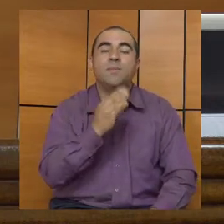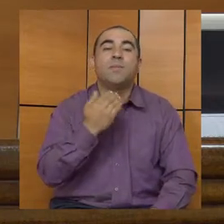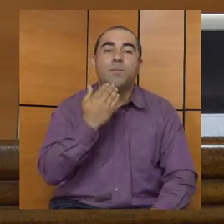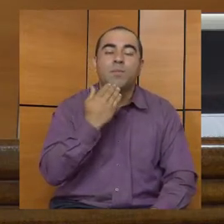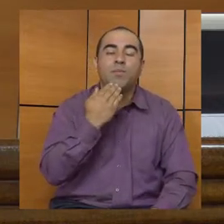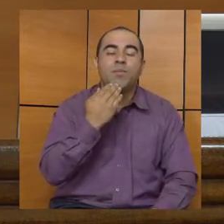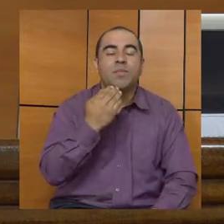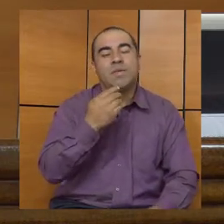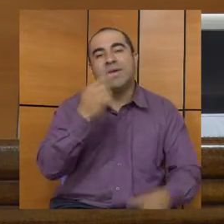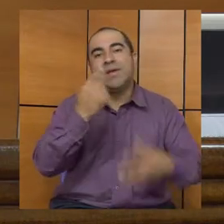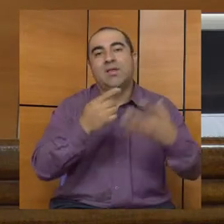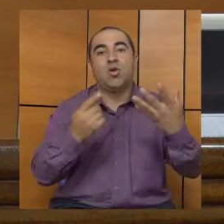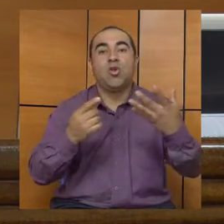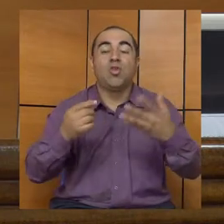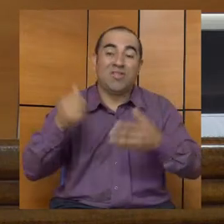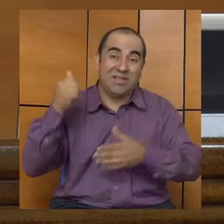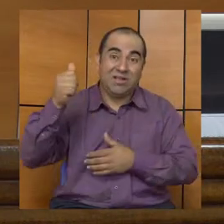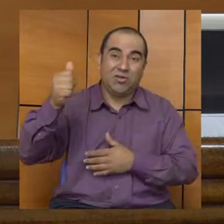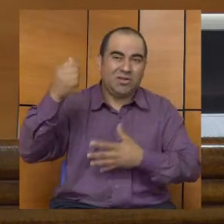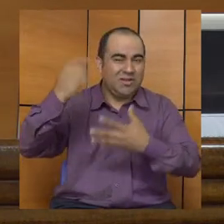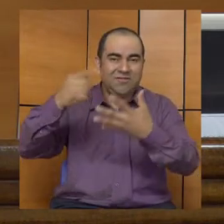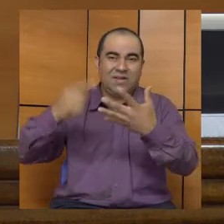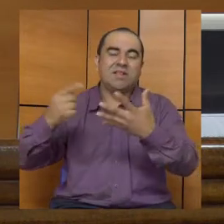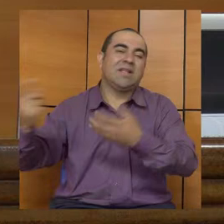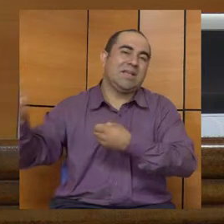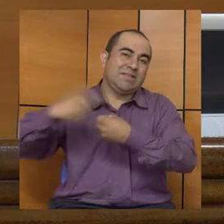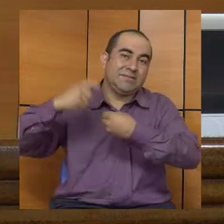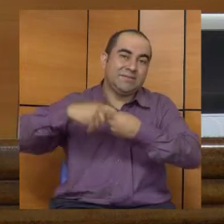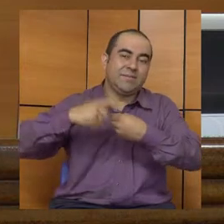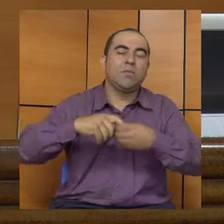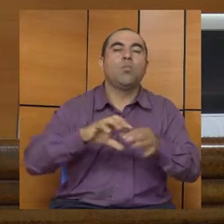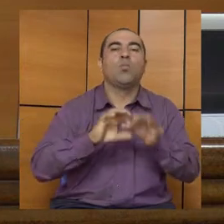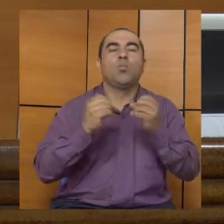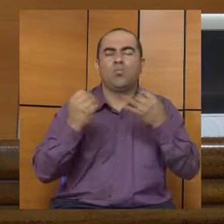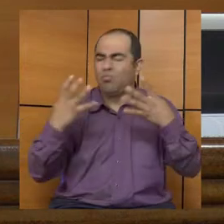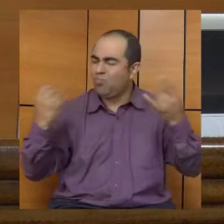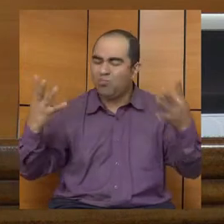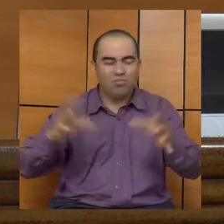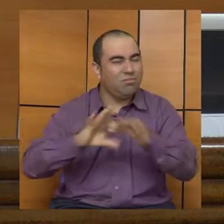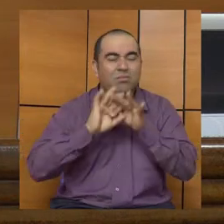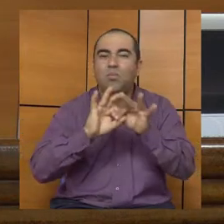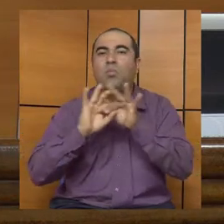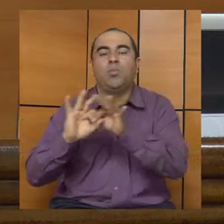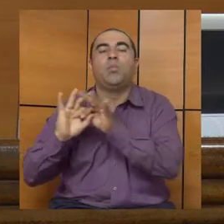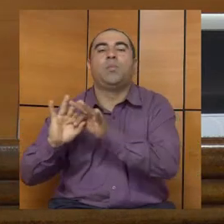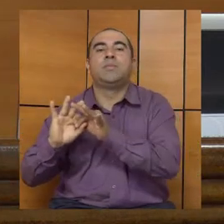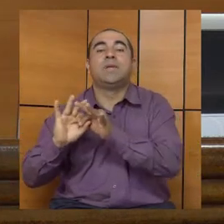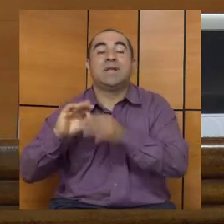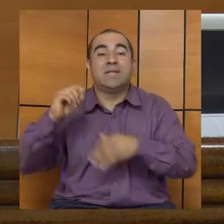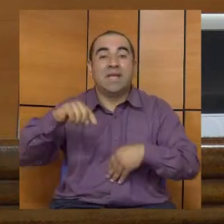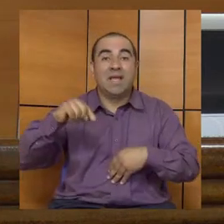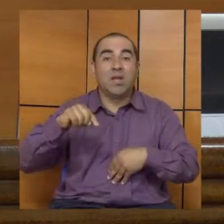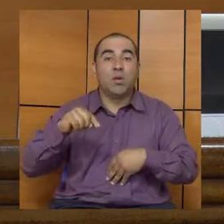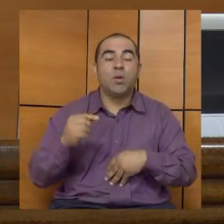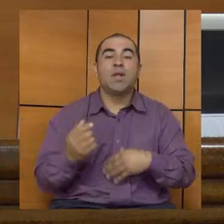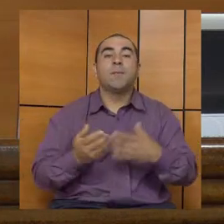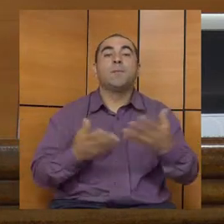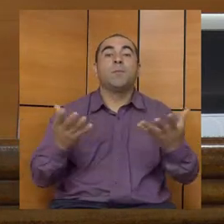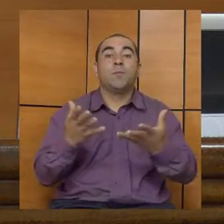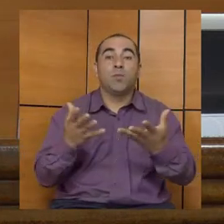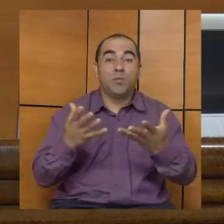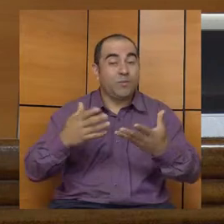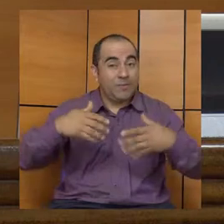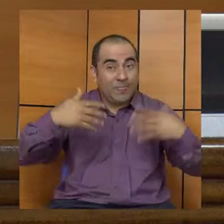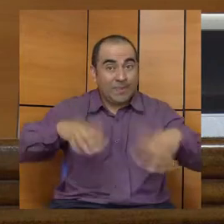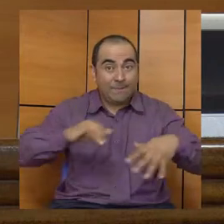todos los académicos y estudiantes que nos están viendo. Muchas gracias y bueno, espero que los resultados que arroje este proyecto, que me parece muy interesante